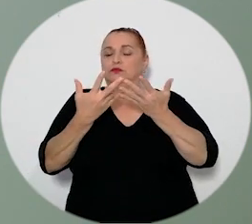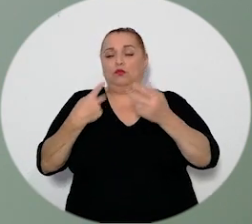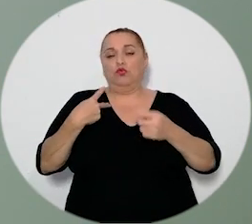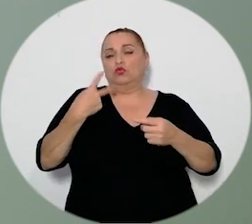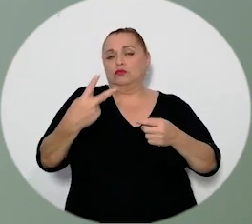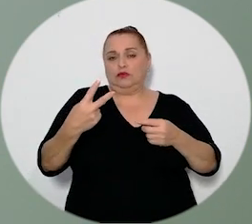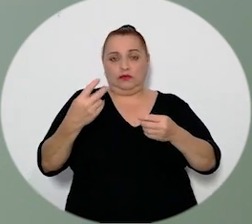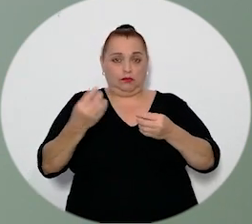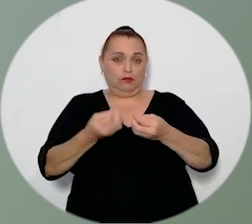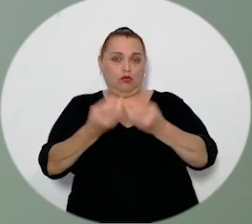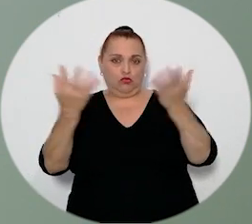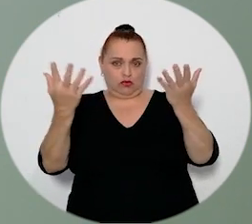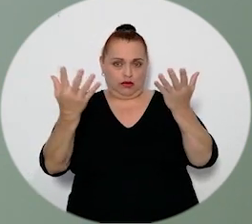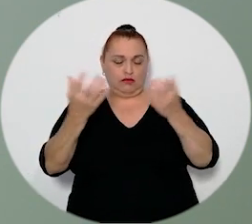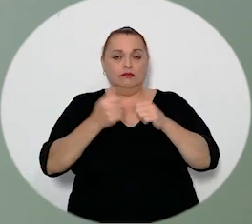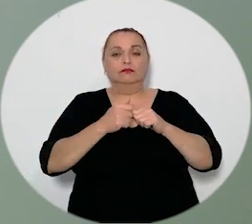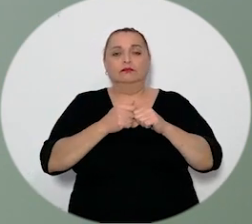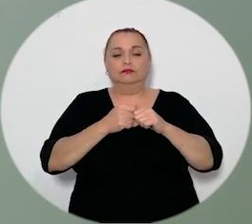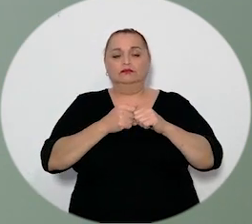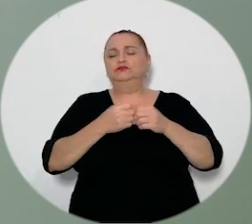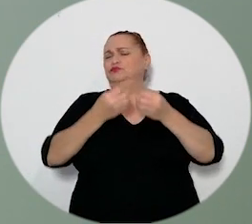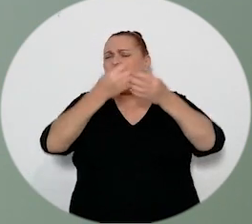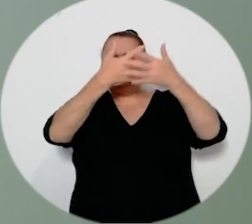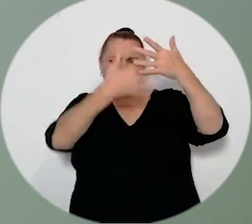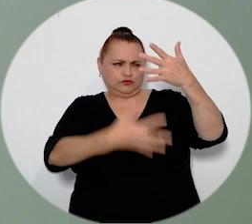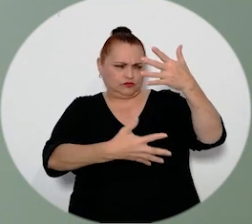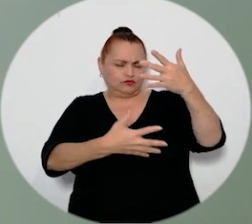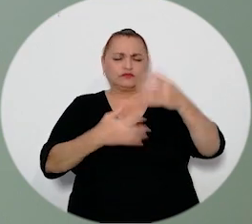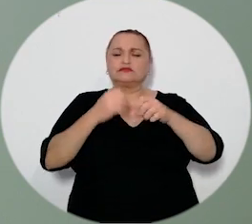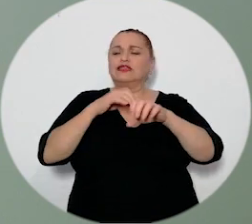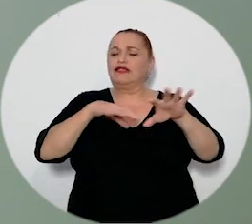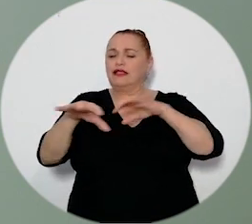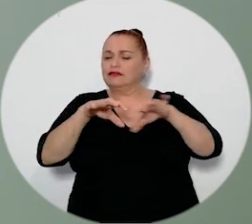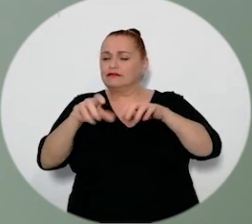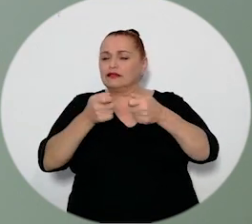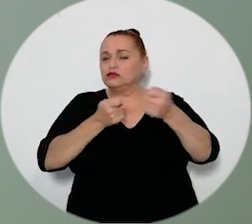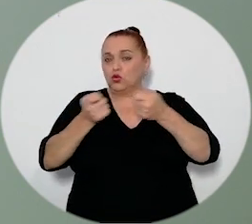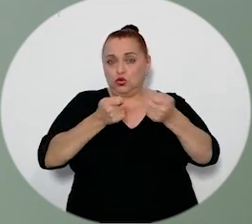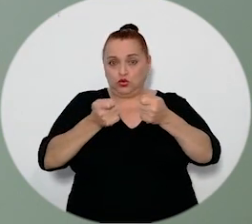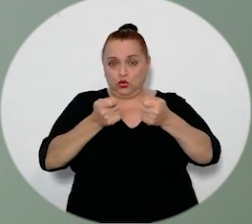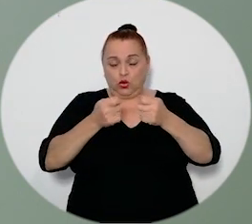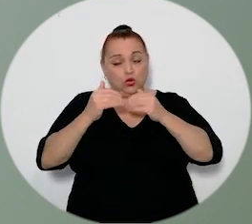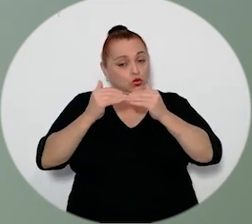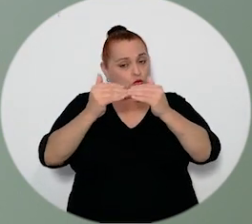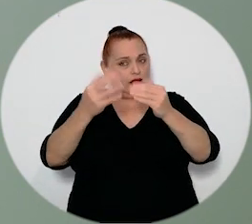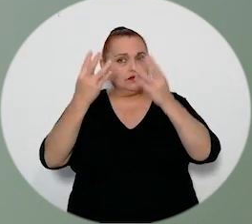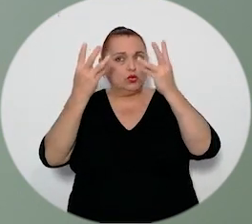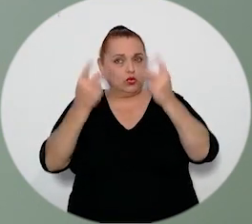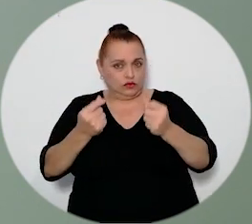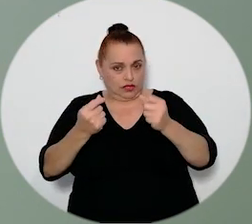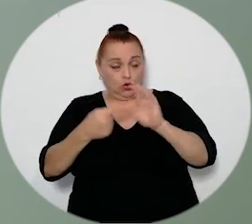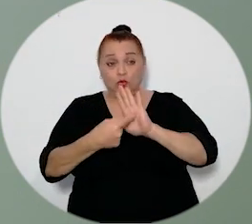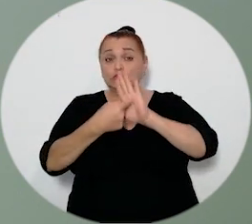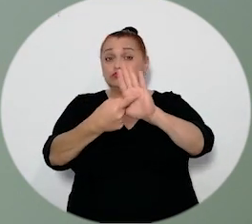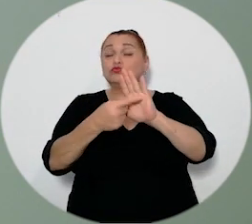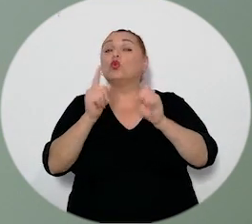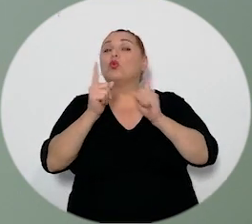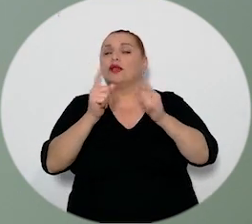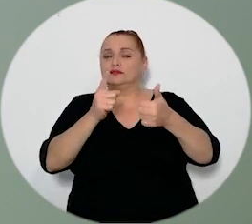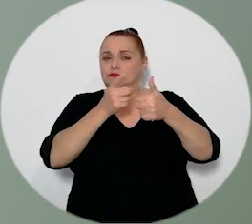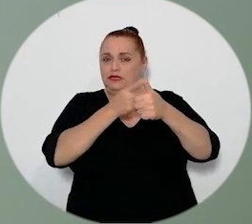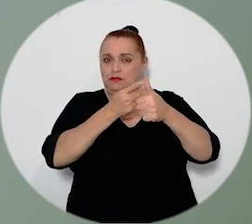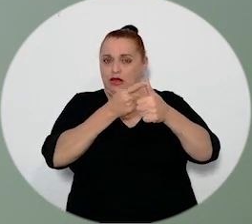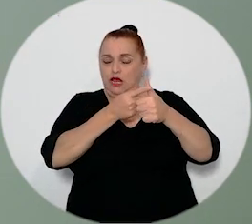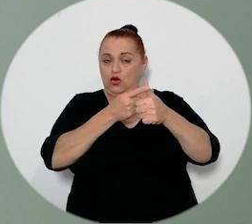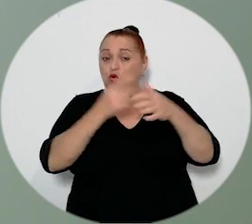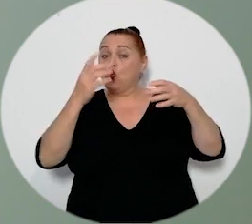popular. No en vano, son múltiples las actividades de control que se llevan a cabo en el escrutinio, entre las que se destacan,